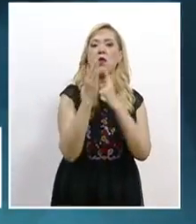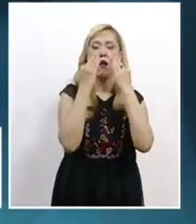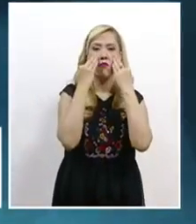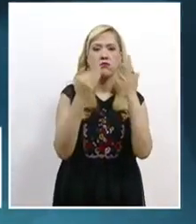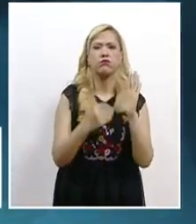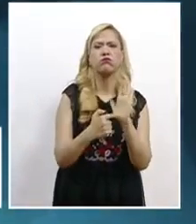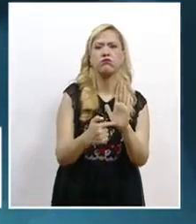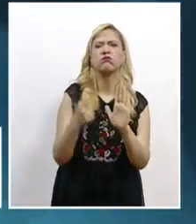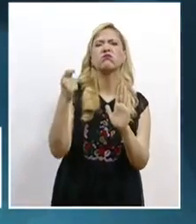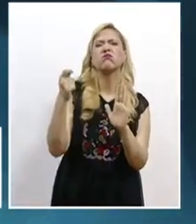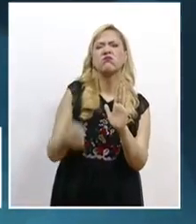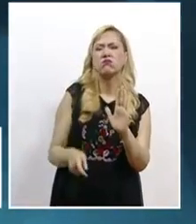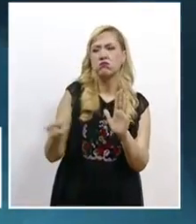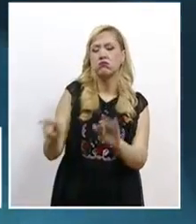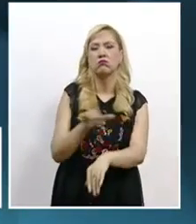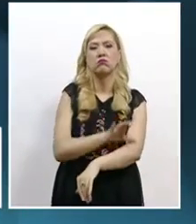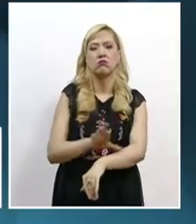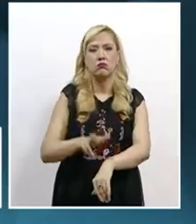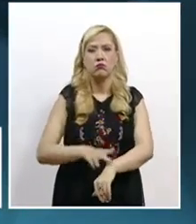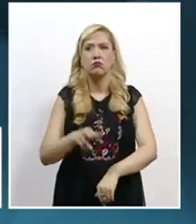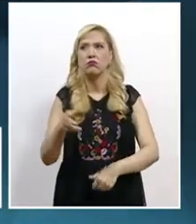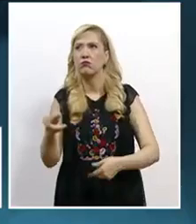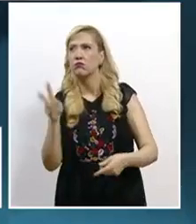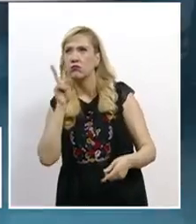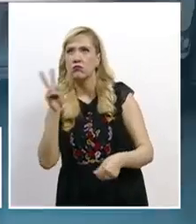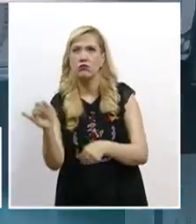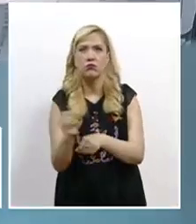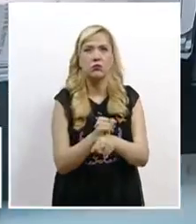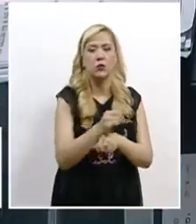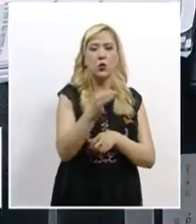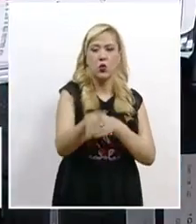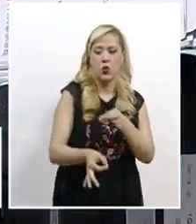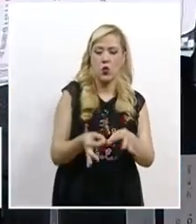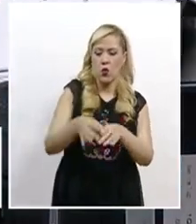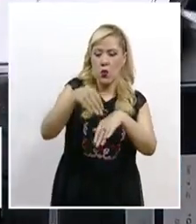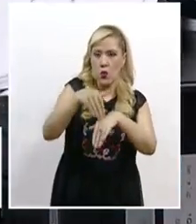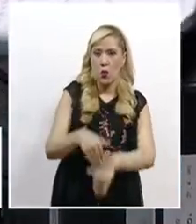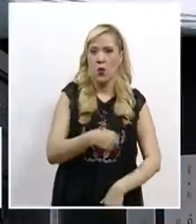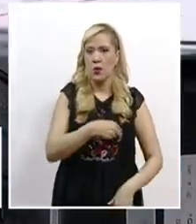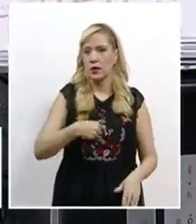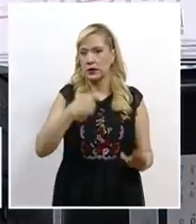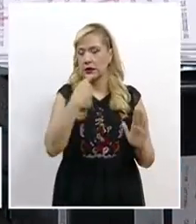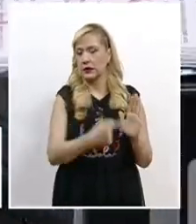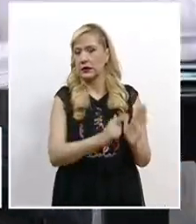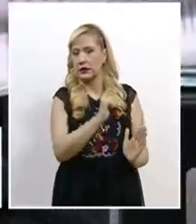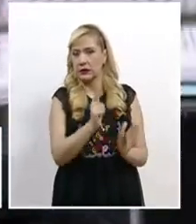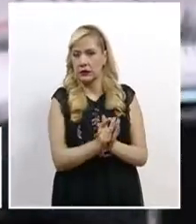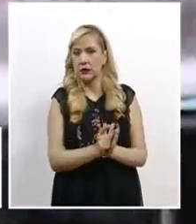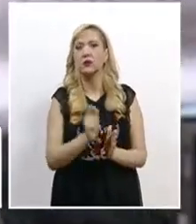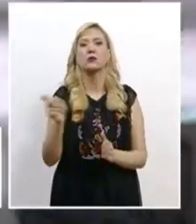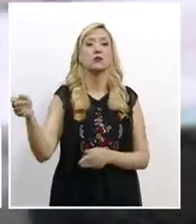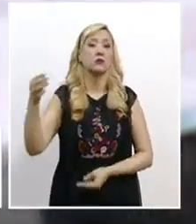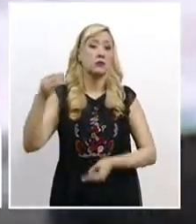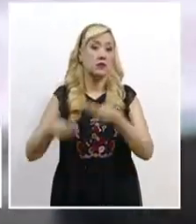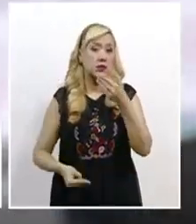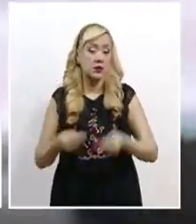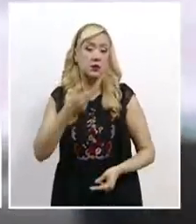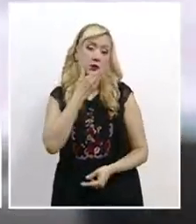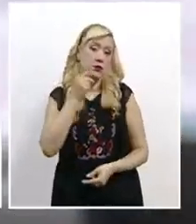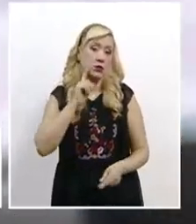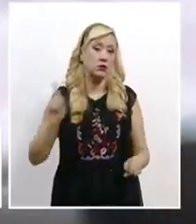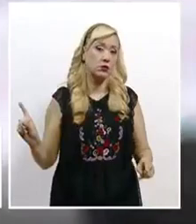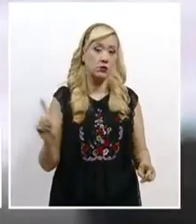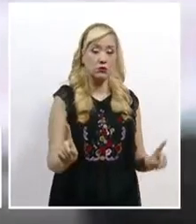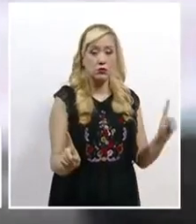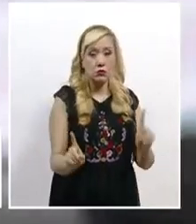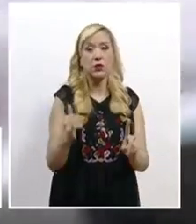que instruirá, coordinará y supervisará el cumplimiento de las obligaciones en la materia, integrado por un magistrado o magistrada, así